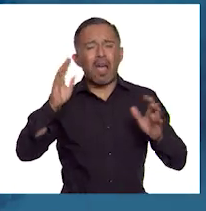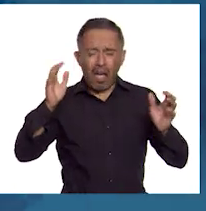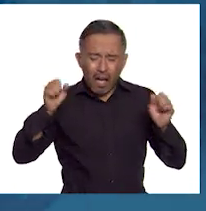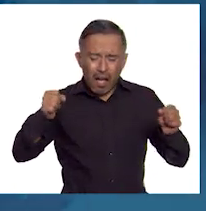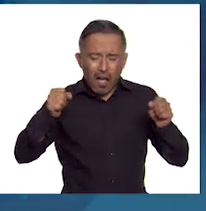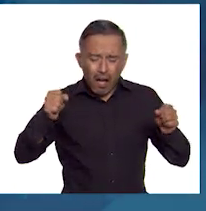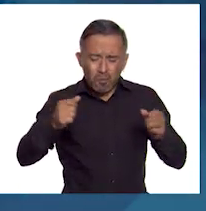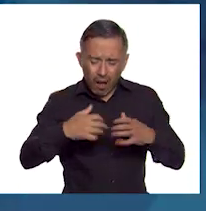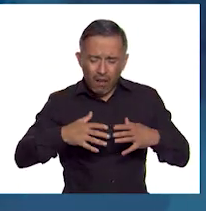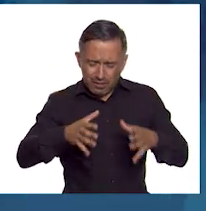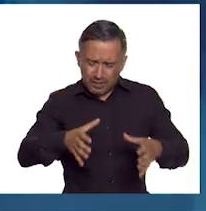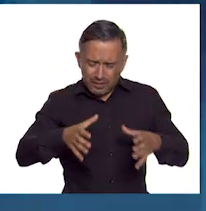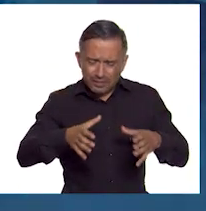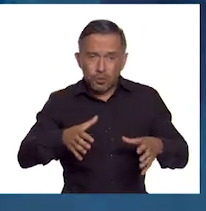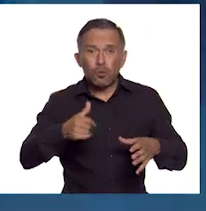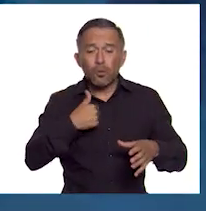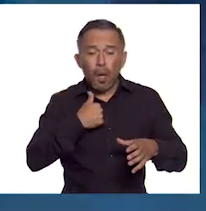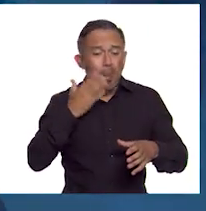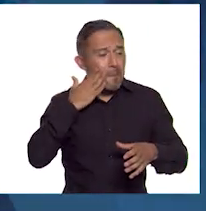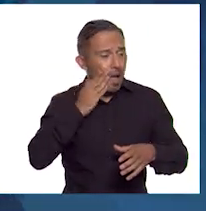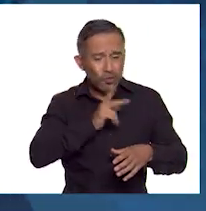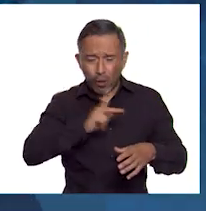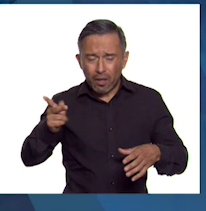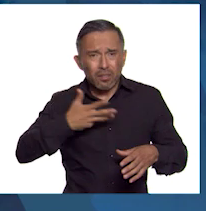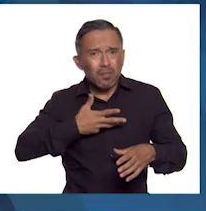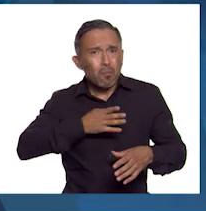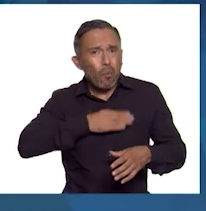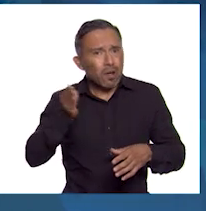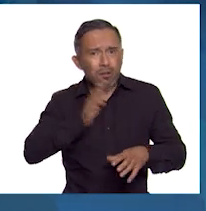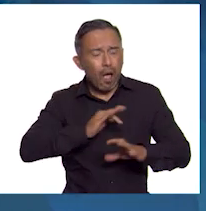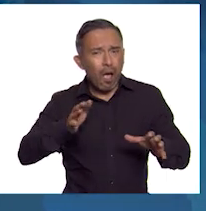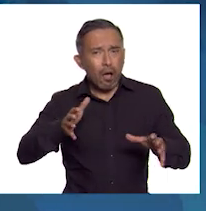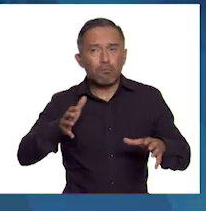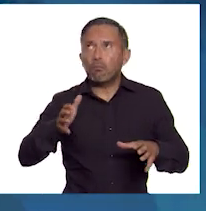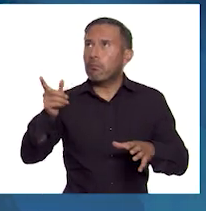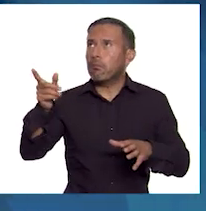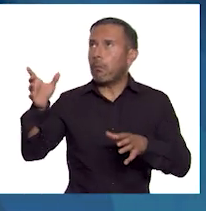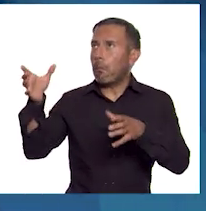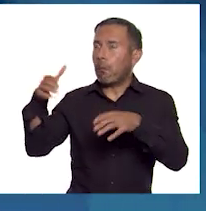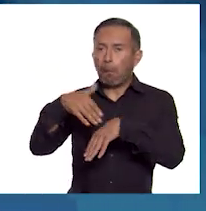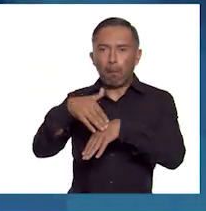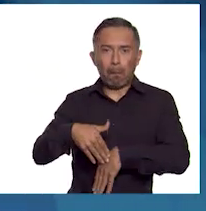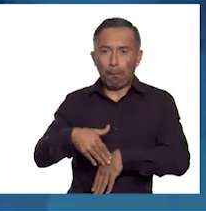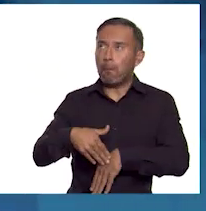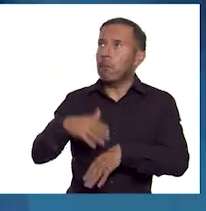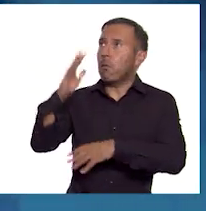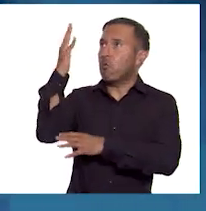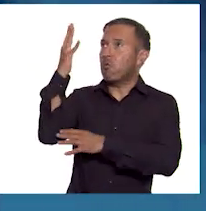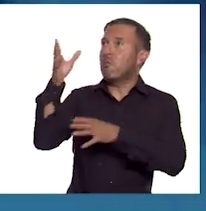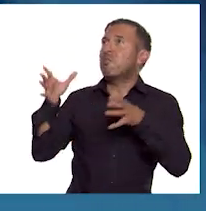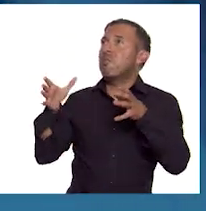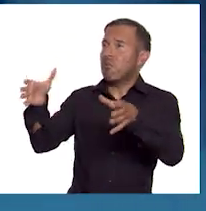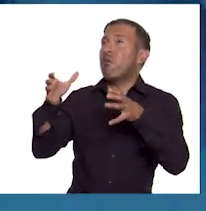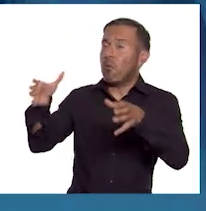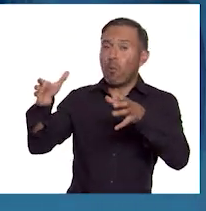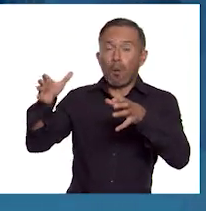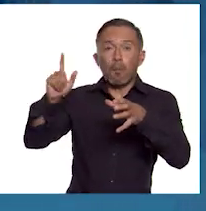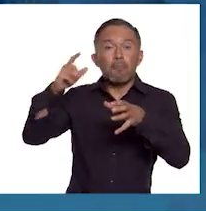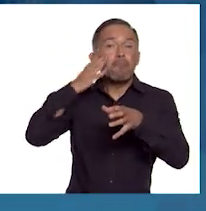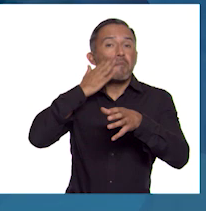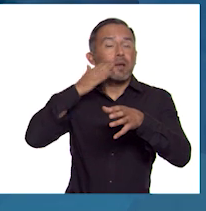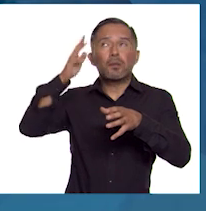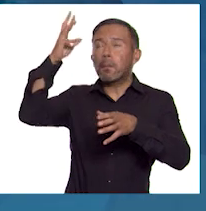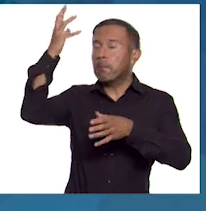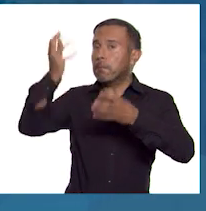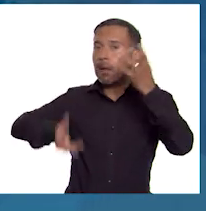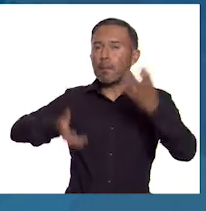todas! Entonces ella sacudió el manzano de tal manera que cayeron todas las manzanas como si fuera lluvia.